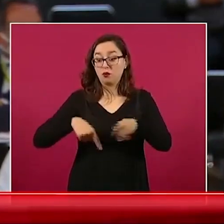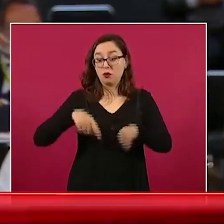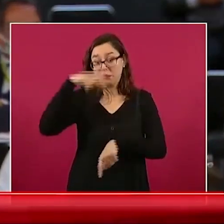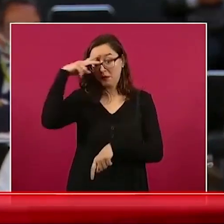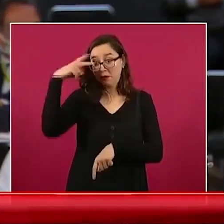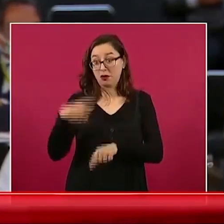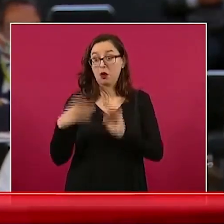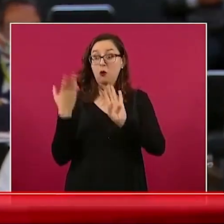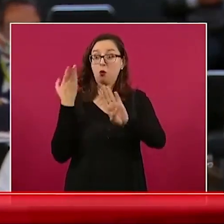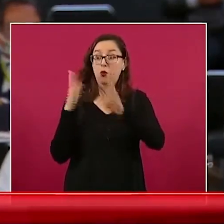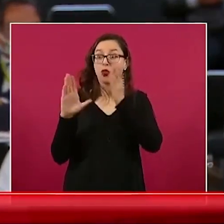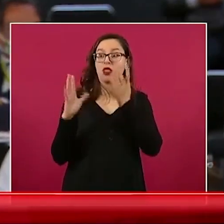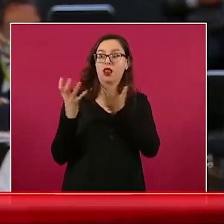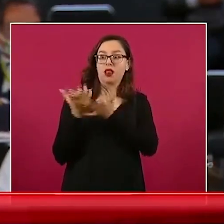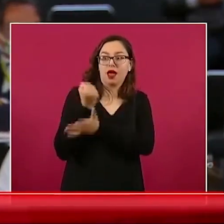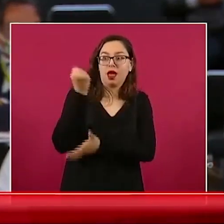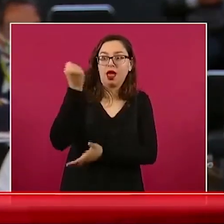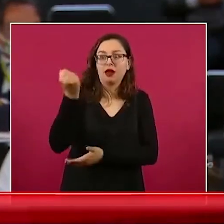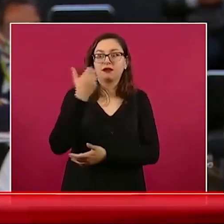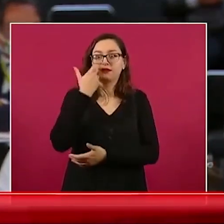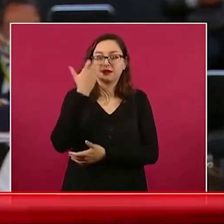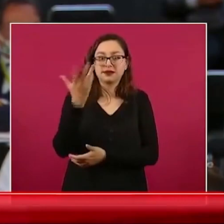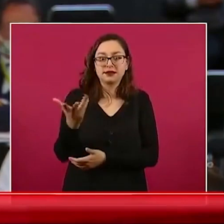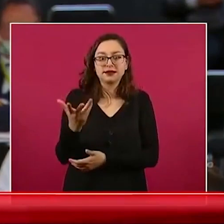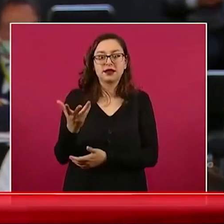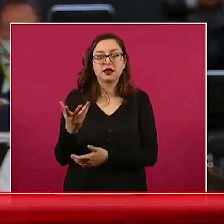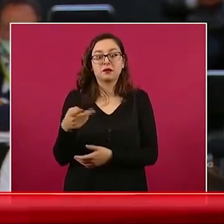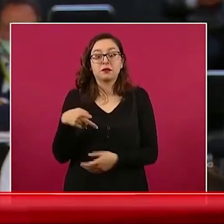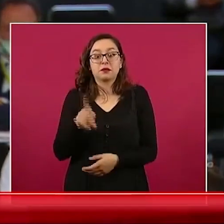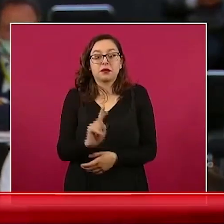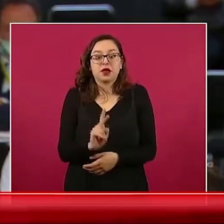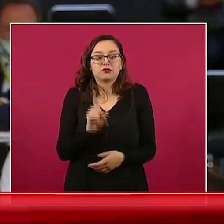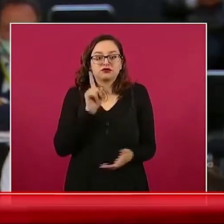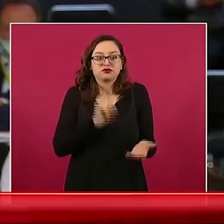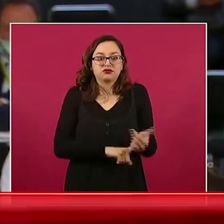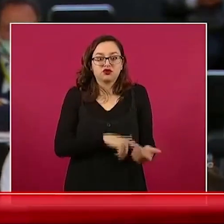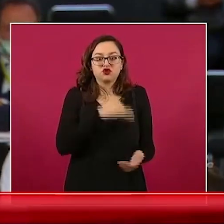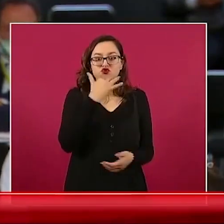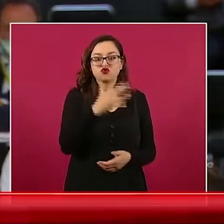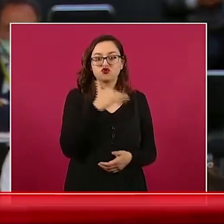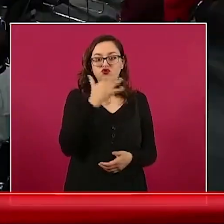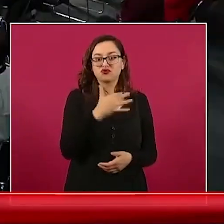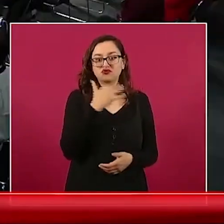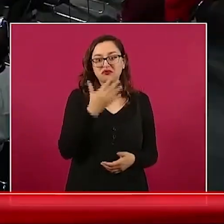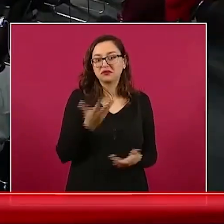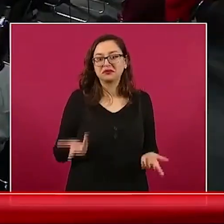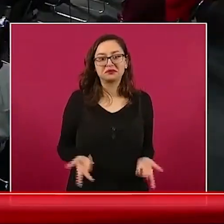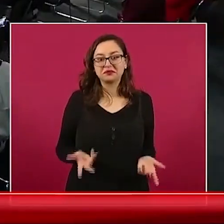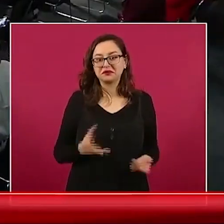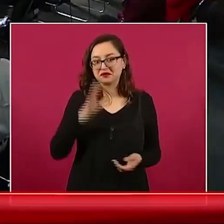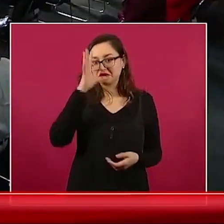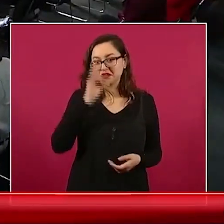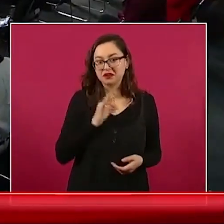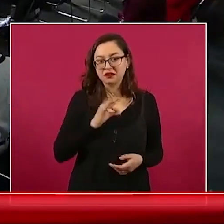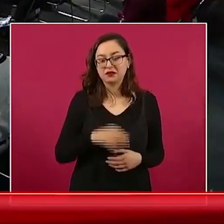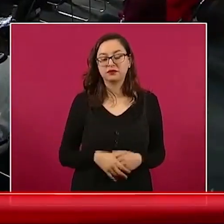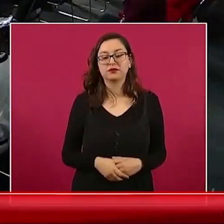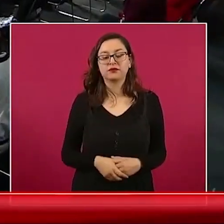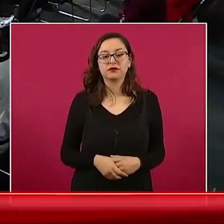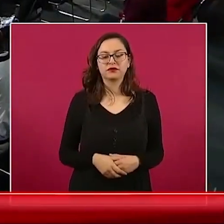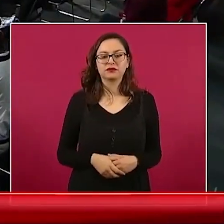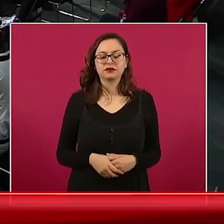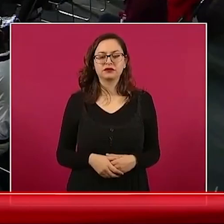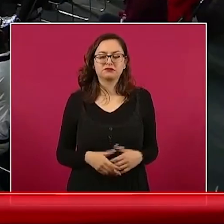las generaciones de futbolistas en México, mexicanos, crezcan, porque ahora pues se supone hasta para debutar